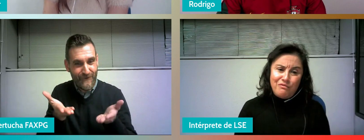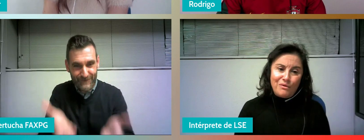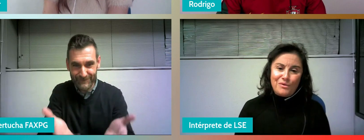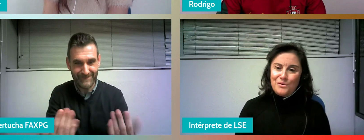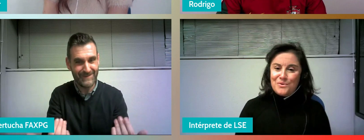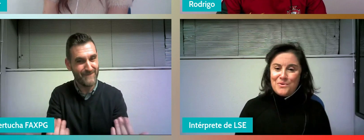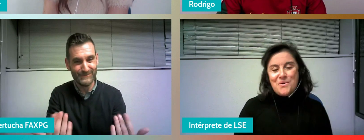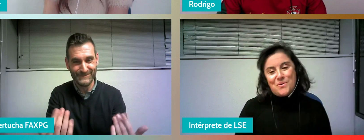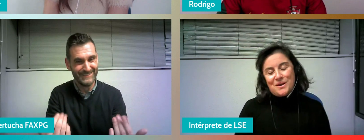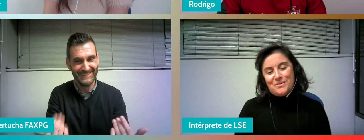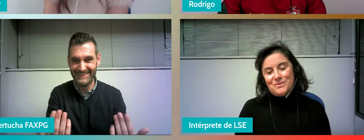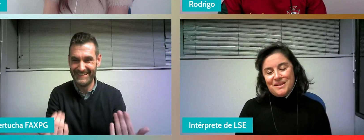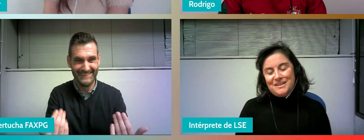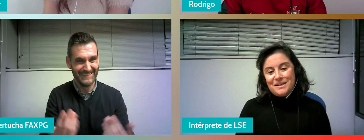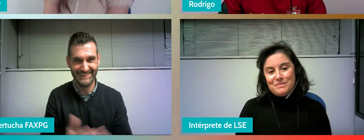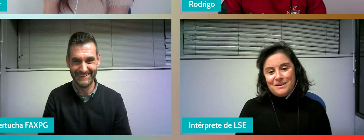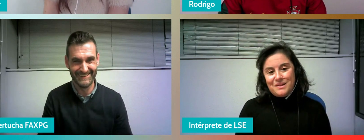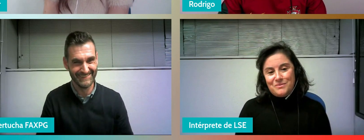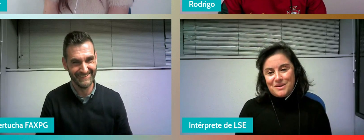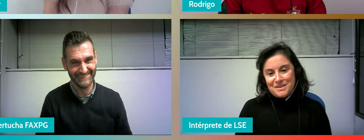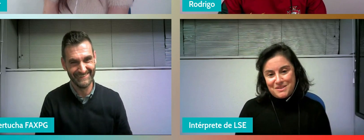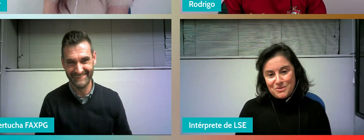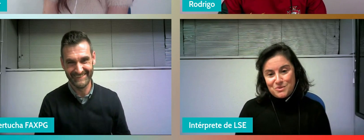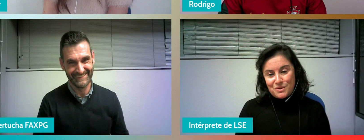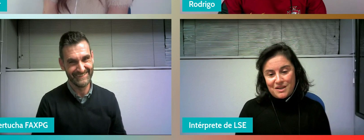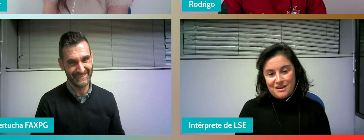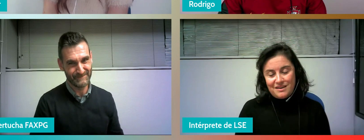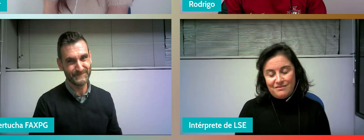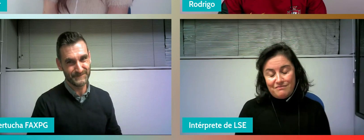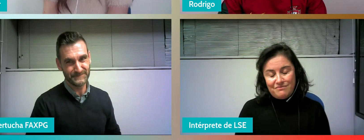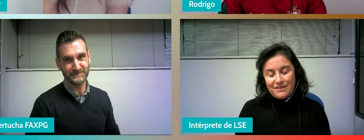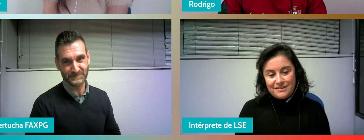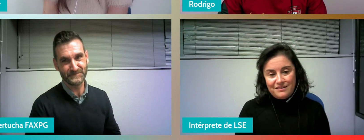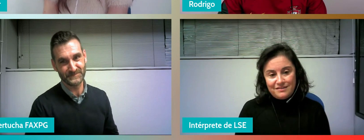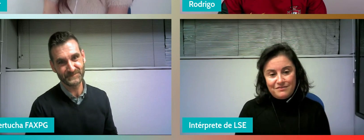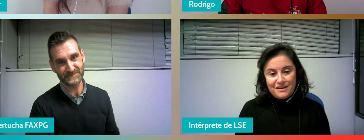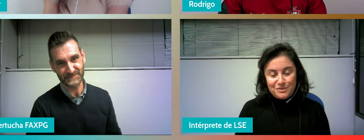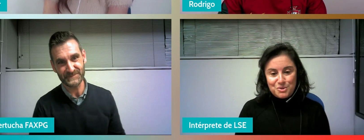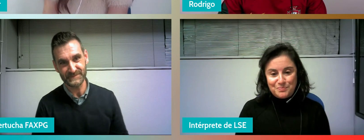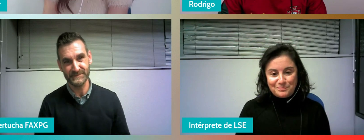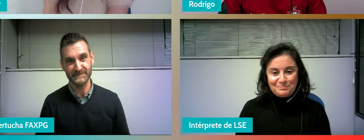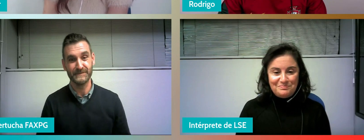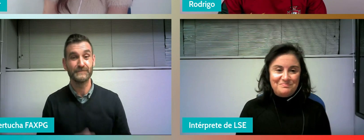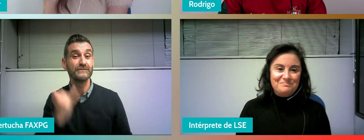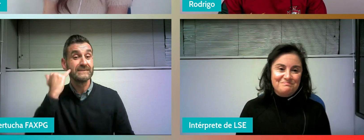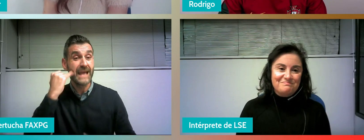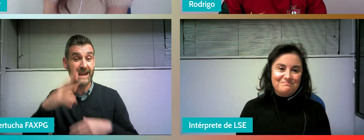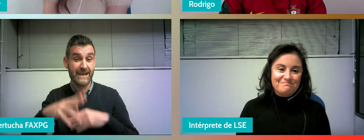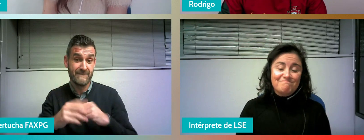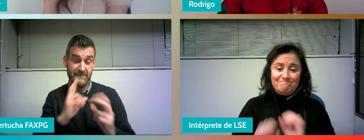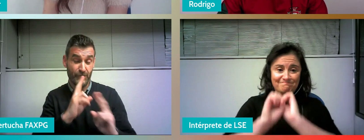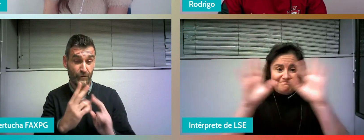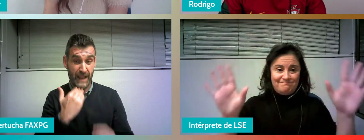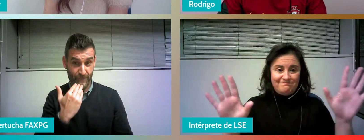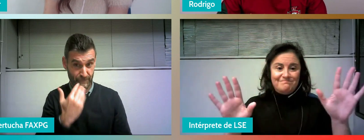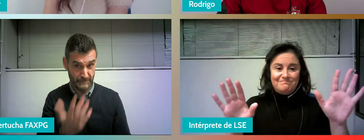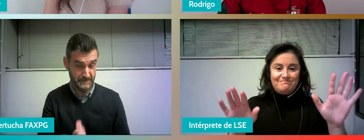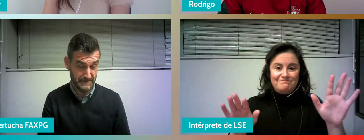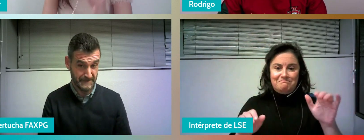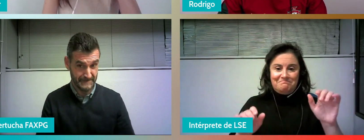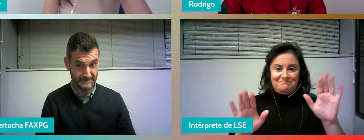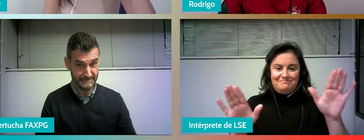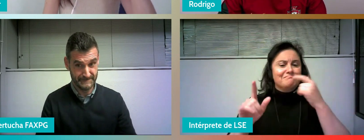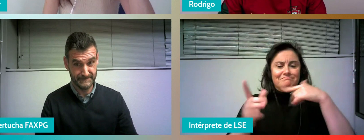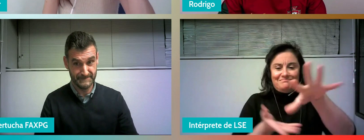metan no forno o grado de intérprete de lingua de signos porque falta tanto. Claro que sí, claro que sí. Pois aí que